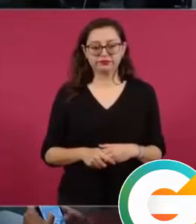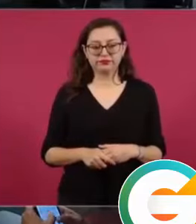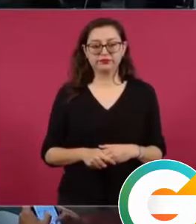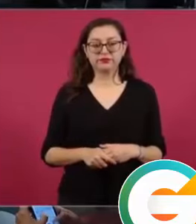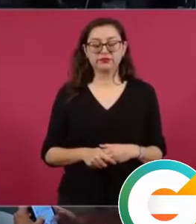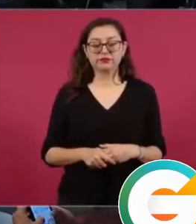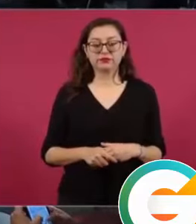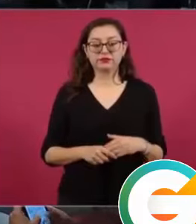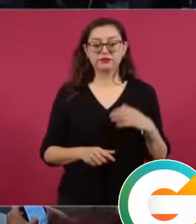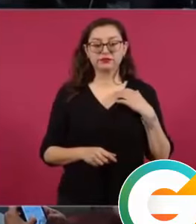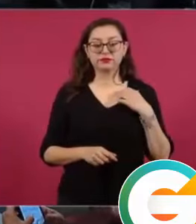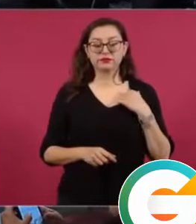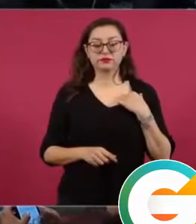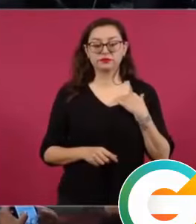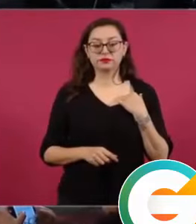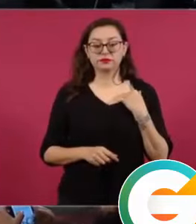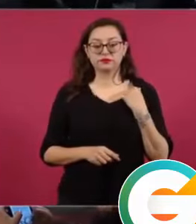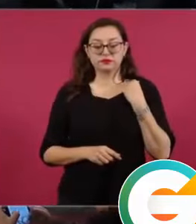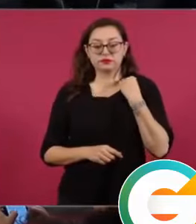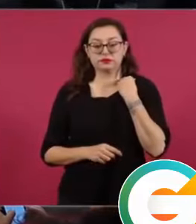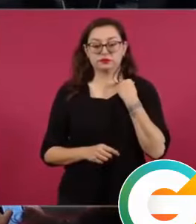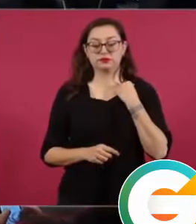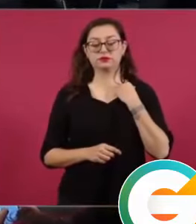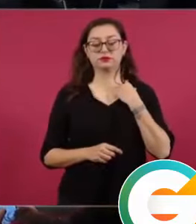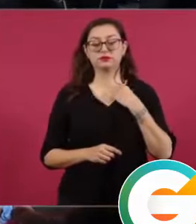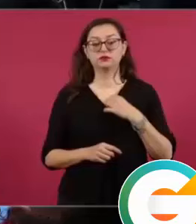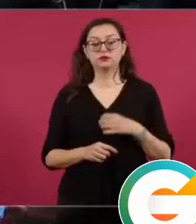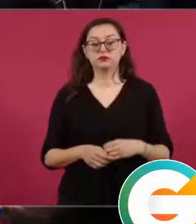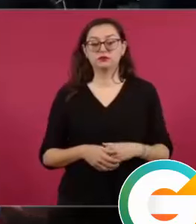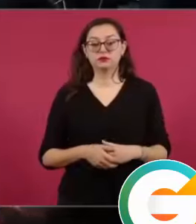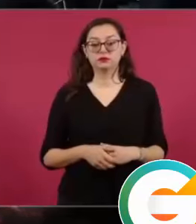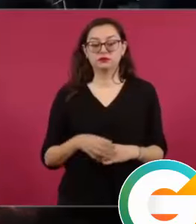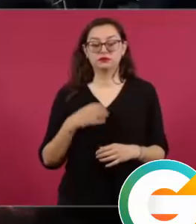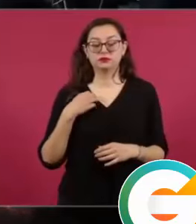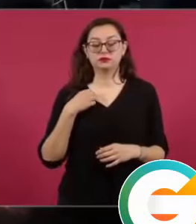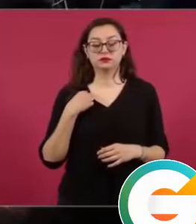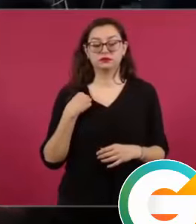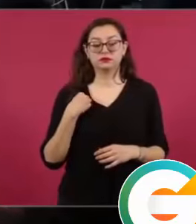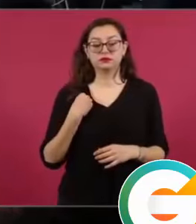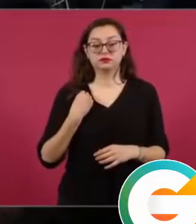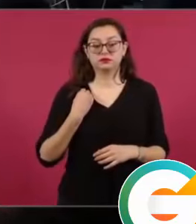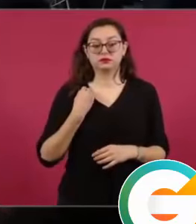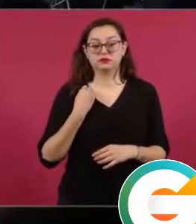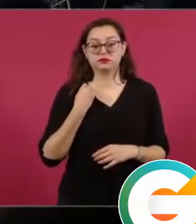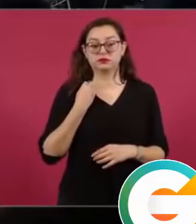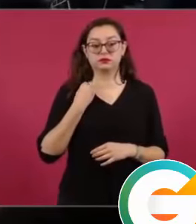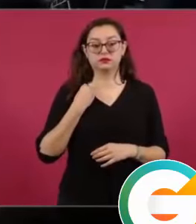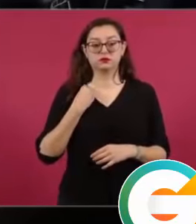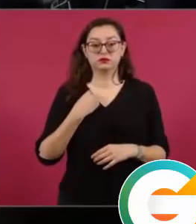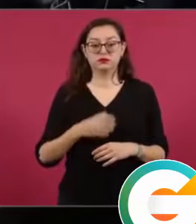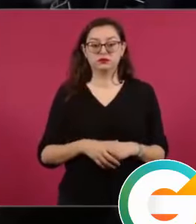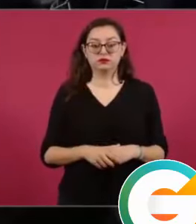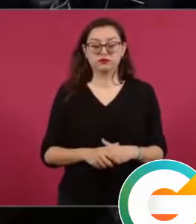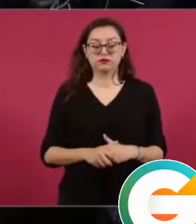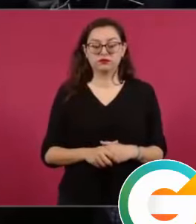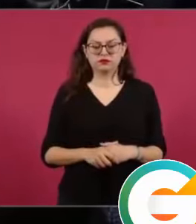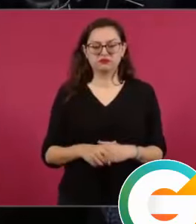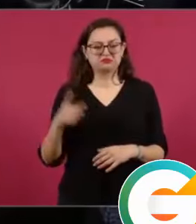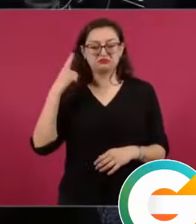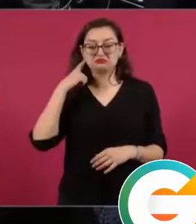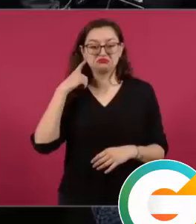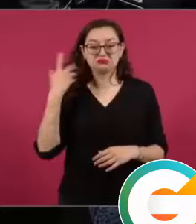Presidente, justo hace unos momentos en mayo Zambada se declaró no culpable ante una corte de Nueva York de los cargos de crimen organizado, lavado de dinero. ¿Tiene